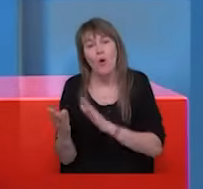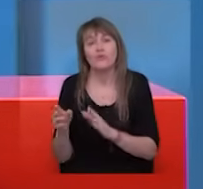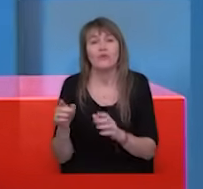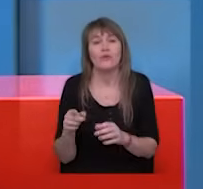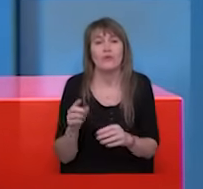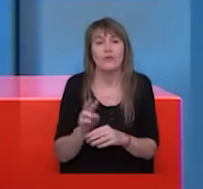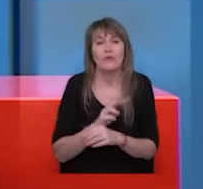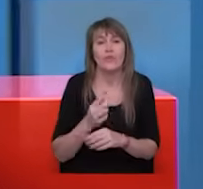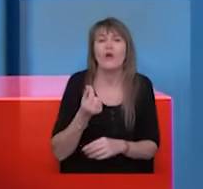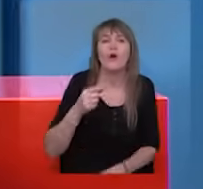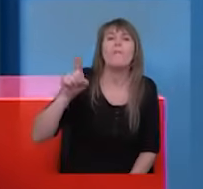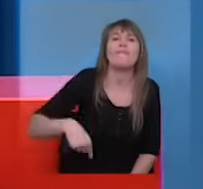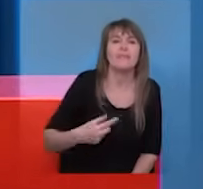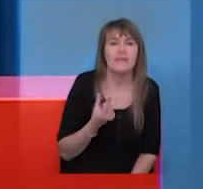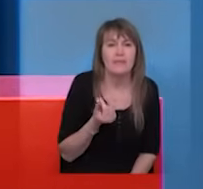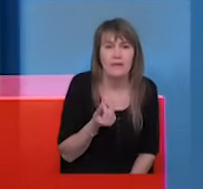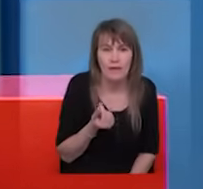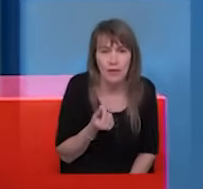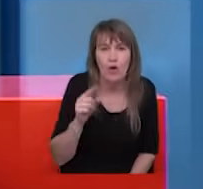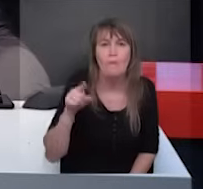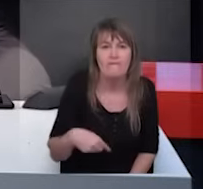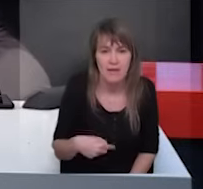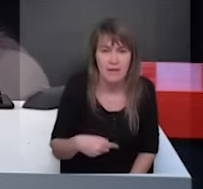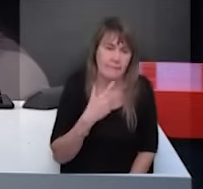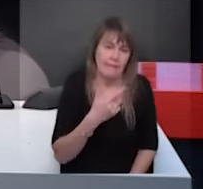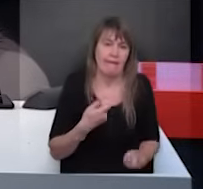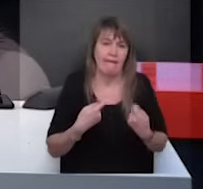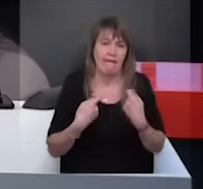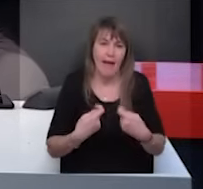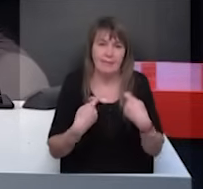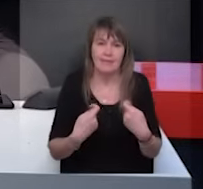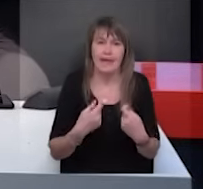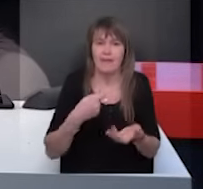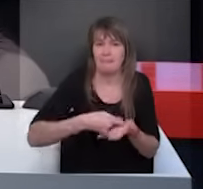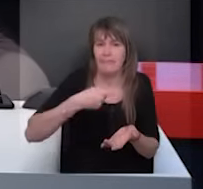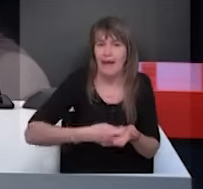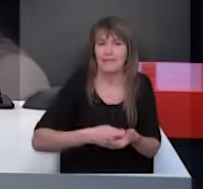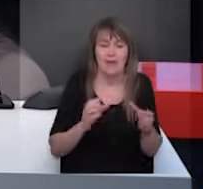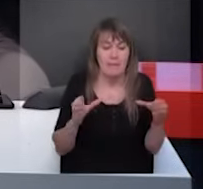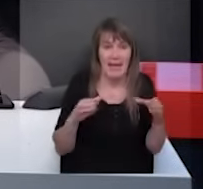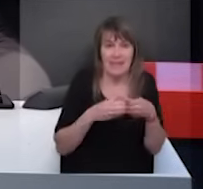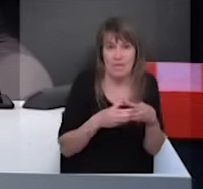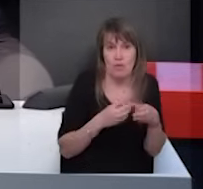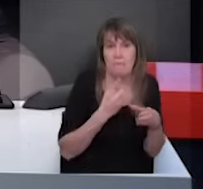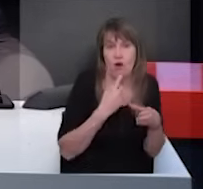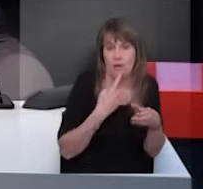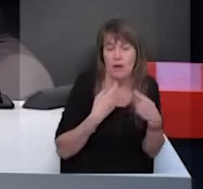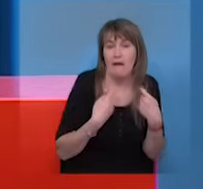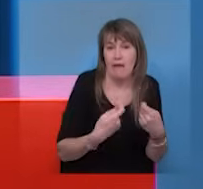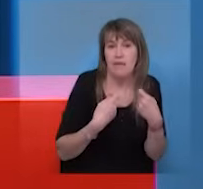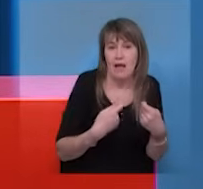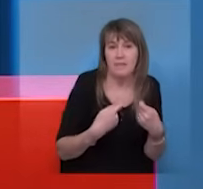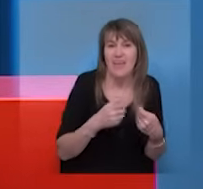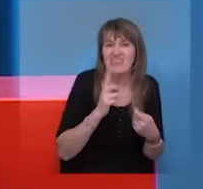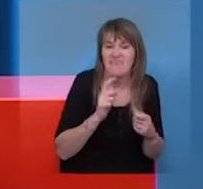De dónde viene el dinero o sea que el dinero que gasta este la los partidos en las elecciones sea un dinero